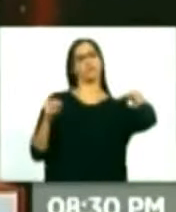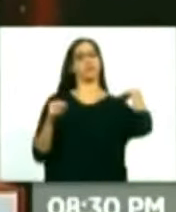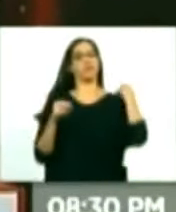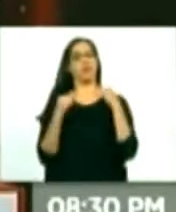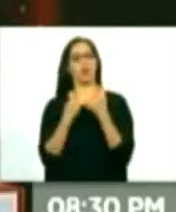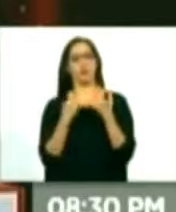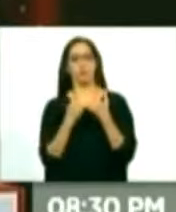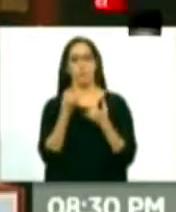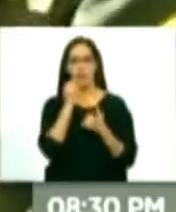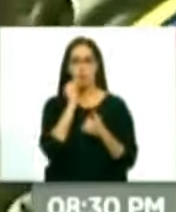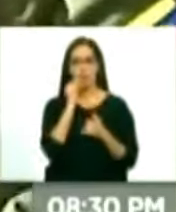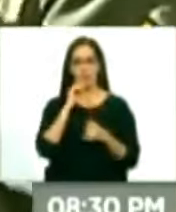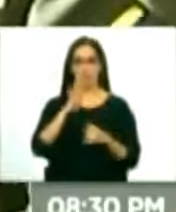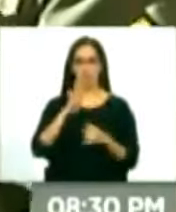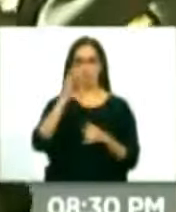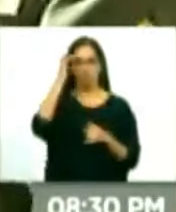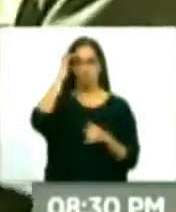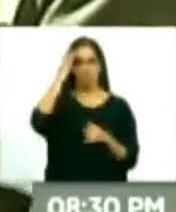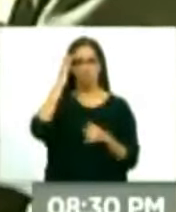febrero.